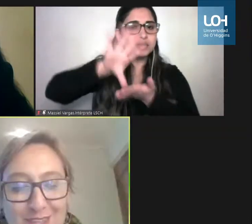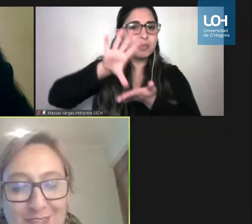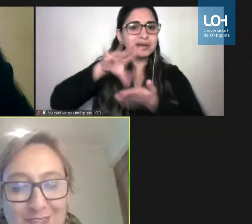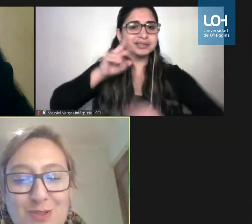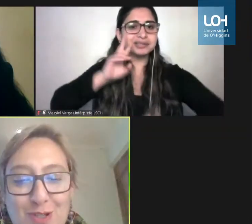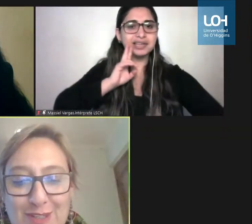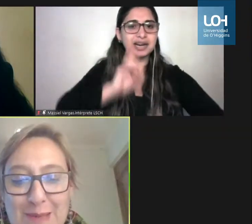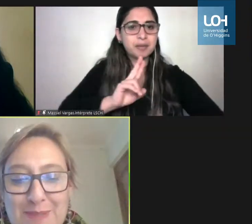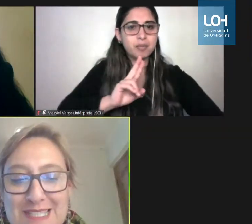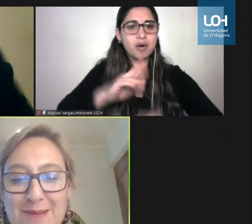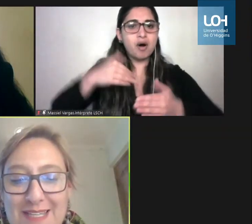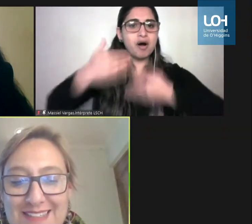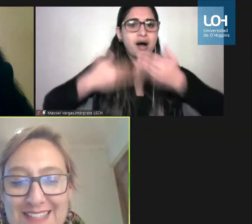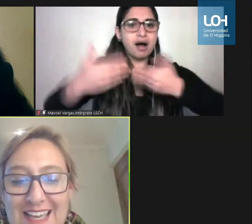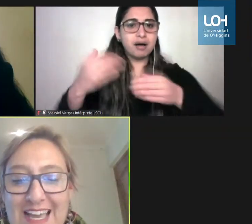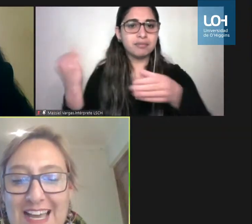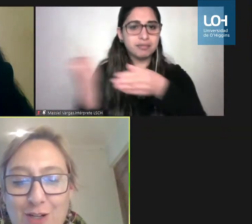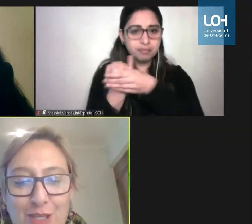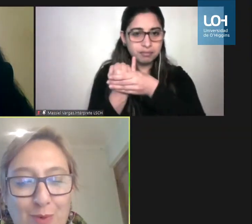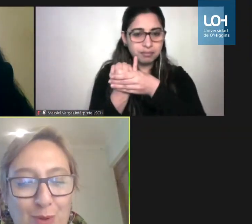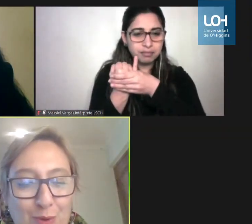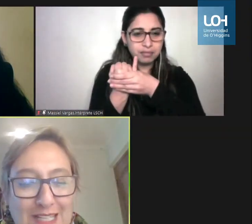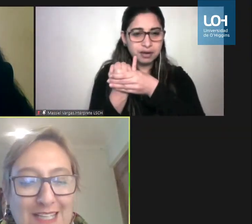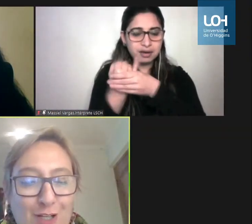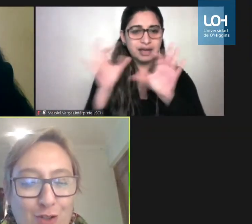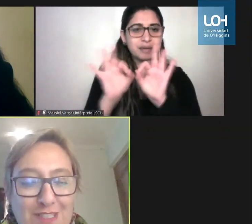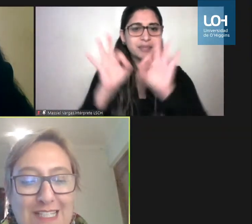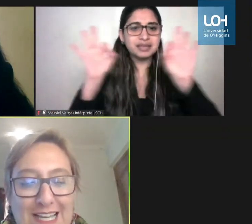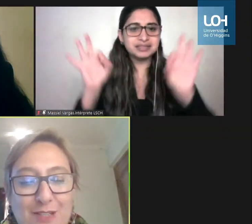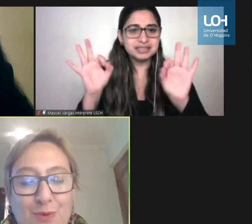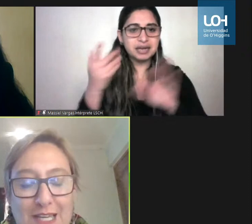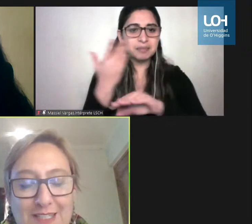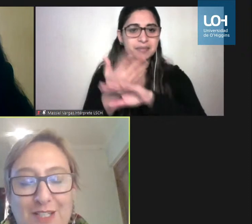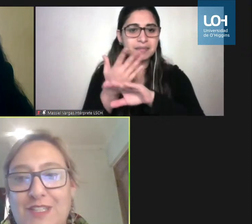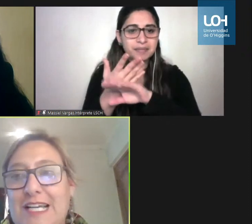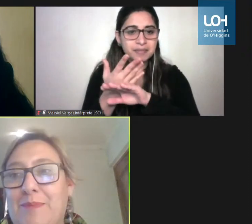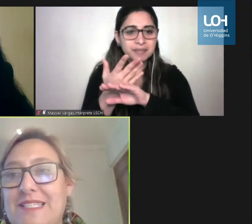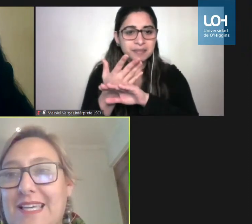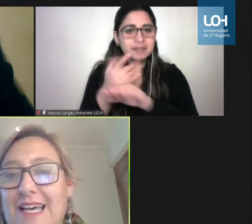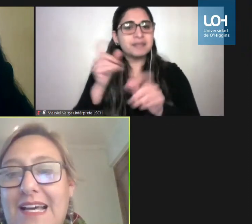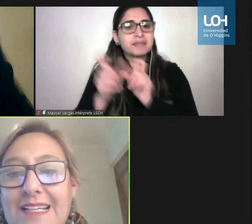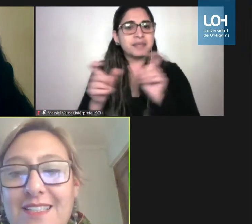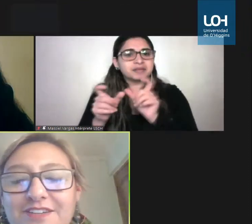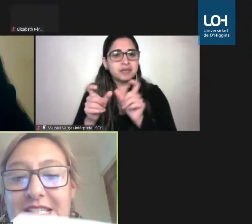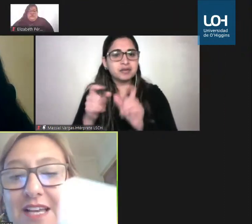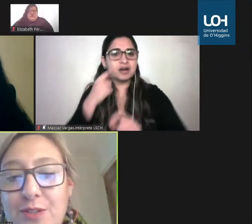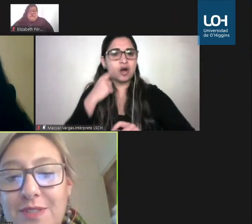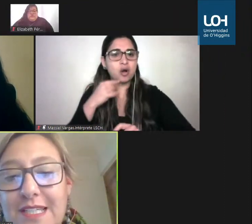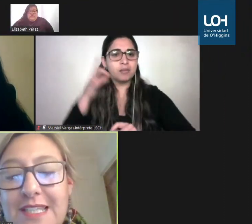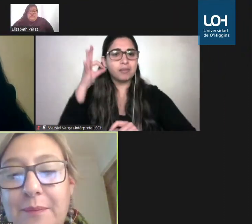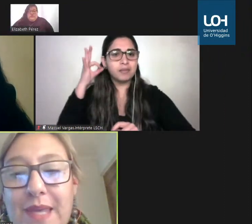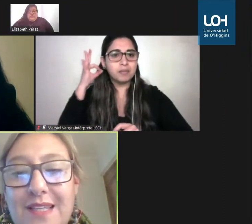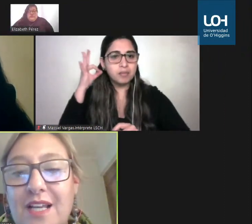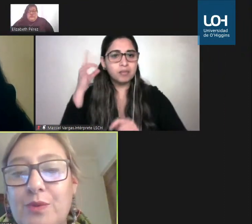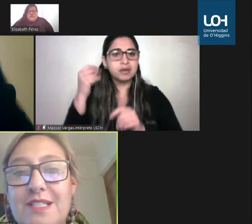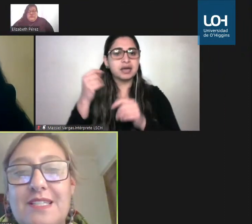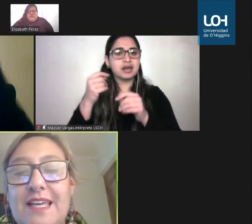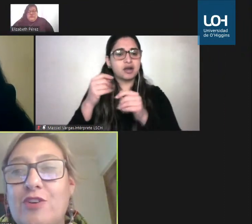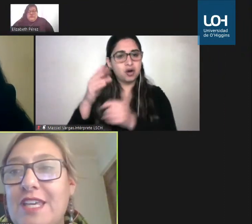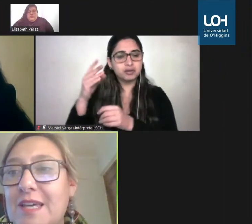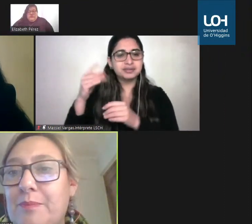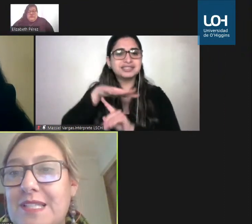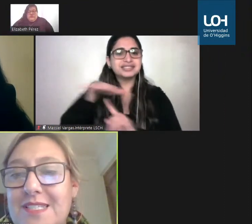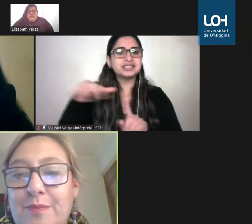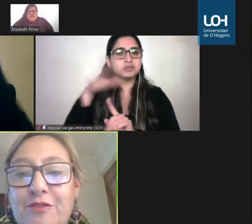procesos de inclusión, especialmente a los que involucran a los y las estudiantes con discapacidad. Deben saber ustedes también que la